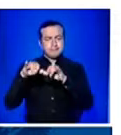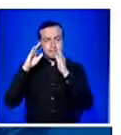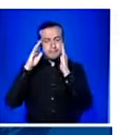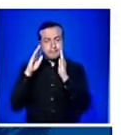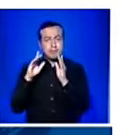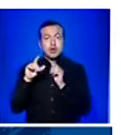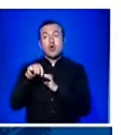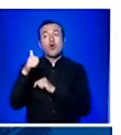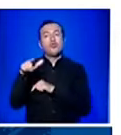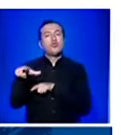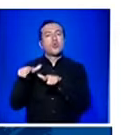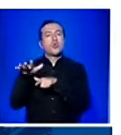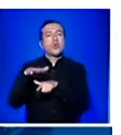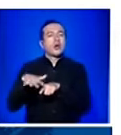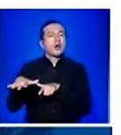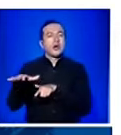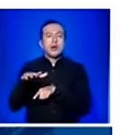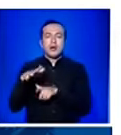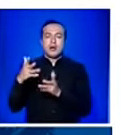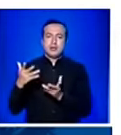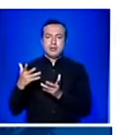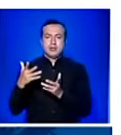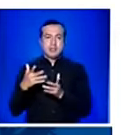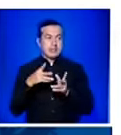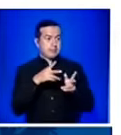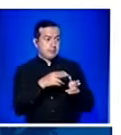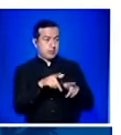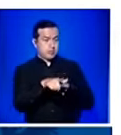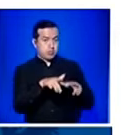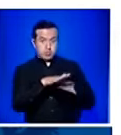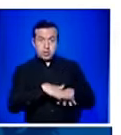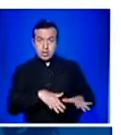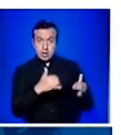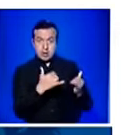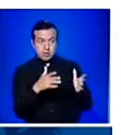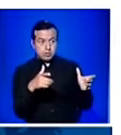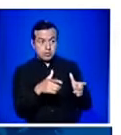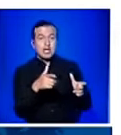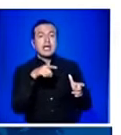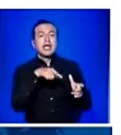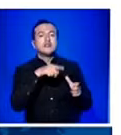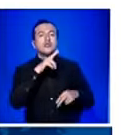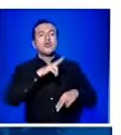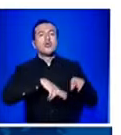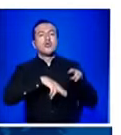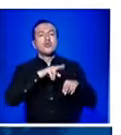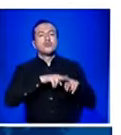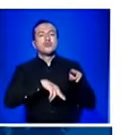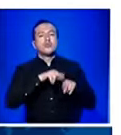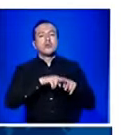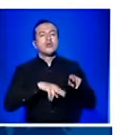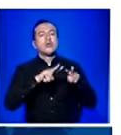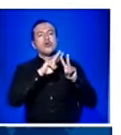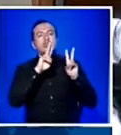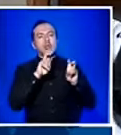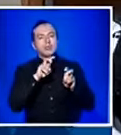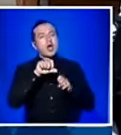va a ser en otro lugar, porque ese lugar donde están hoy fue construido y diseñado para otro